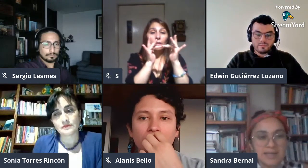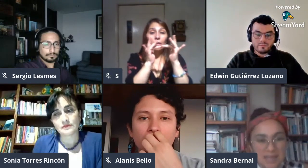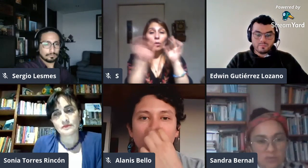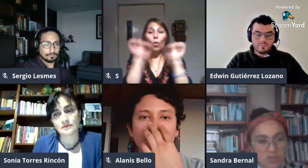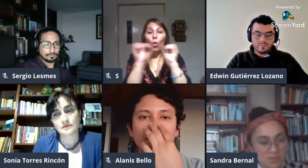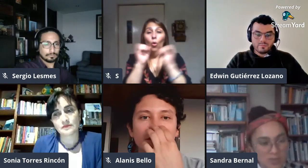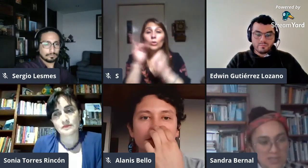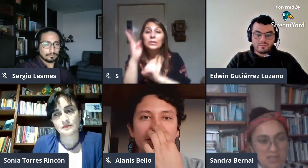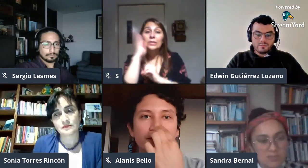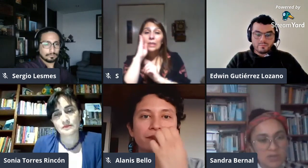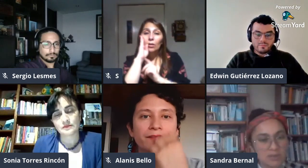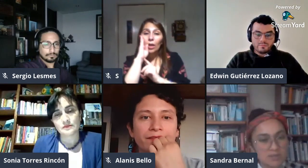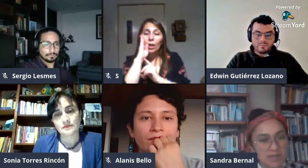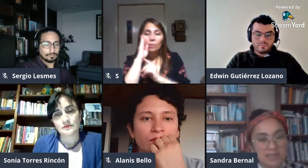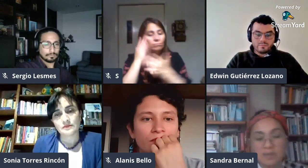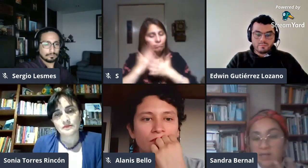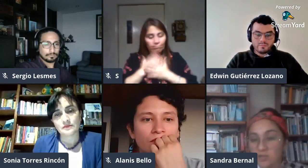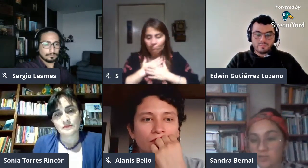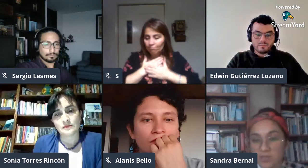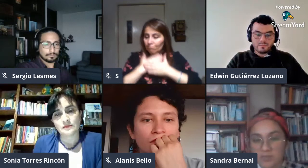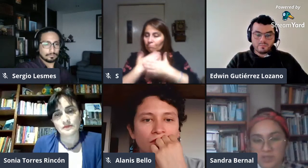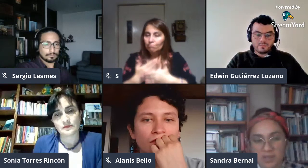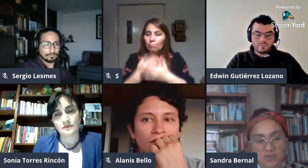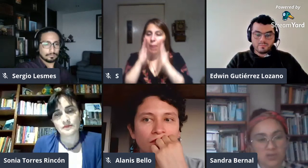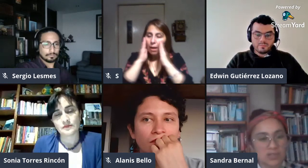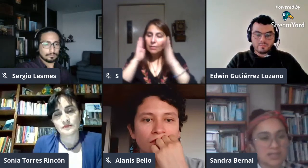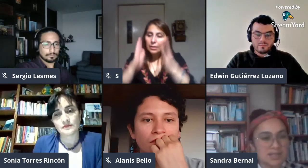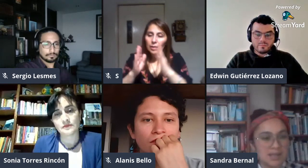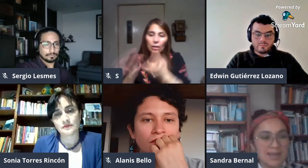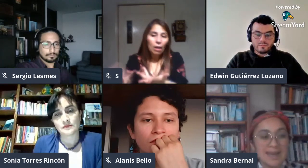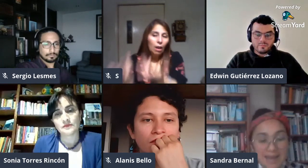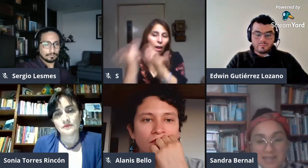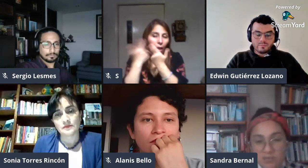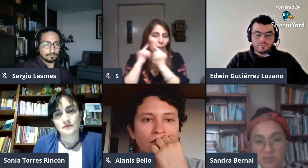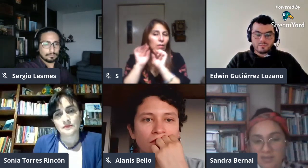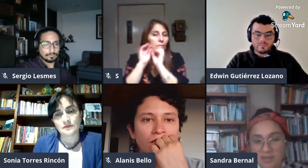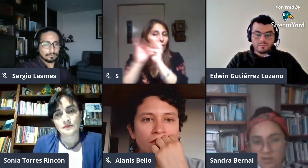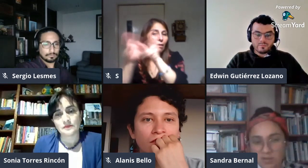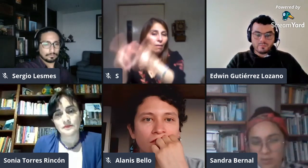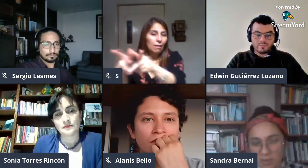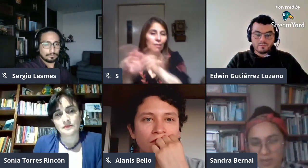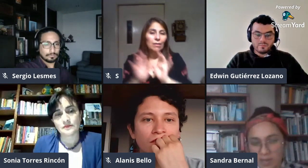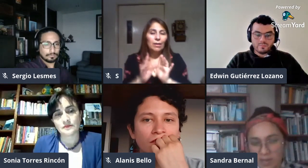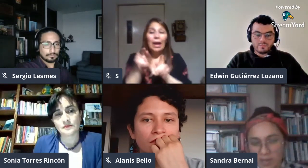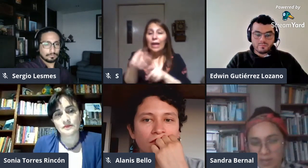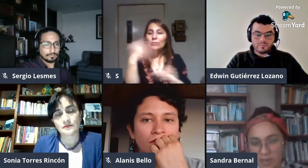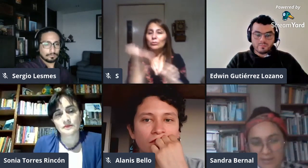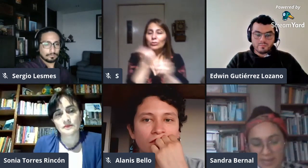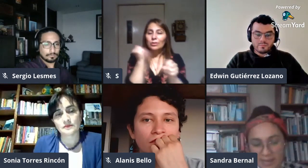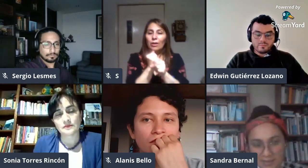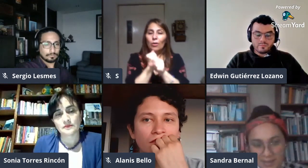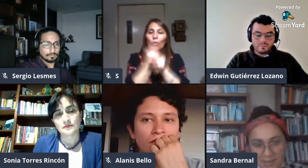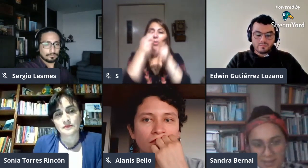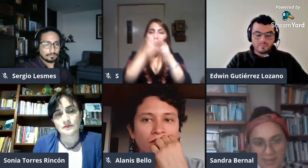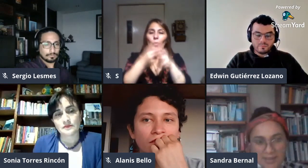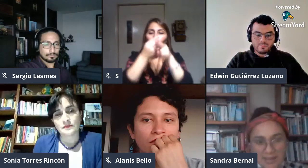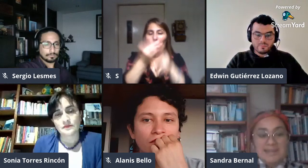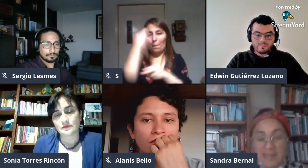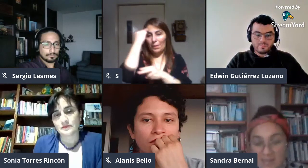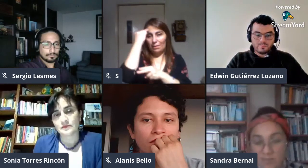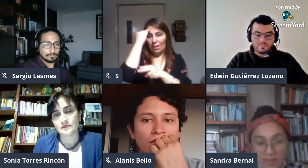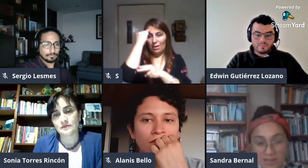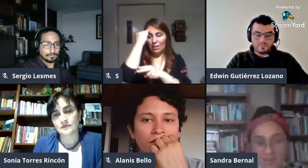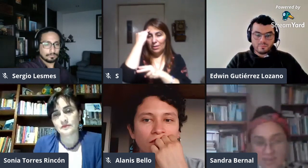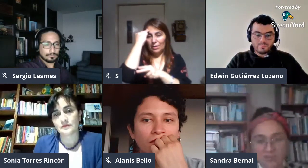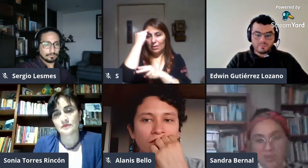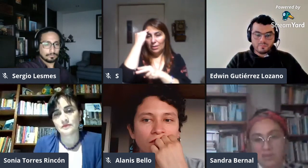celular, estamos dispuestas y disponibles para ti, para que nos escuchemos entre nosotras. Ese es un ejercicio de cuidado mental que entre las